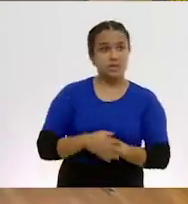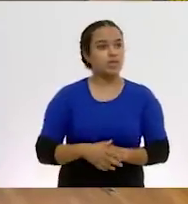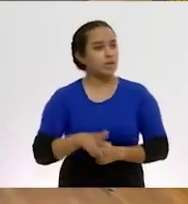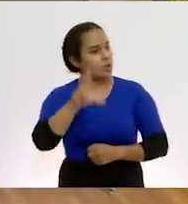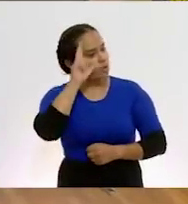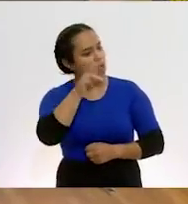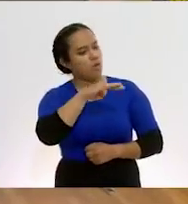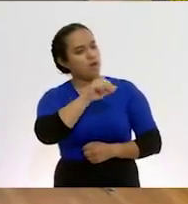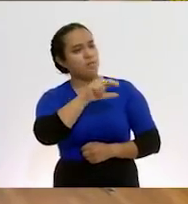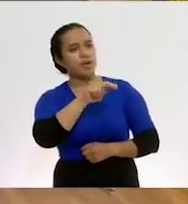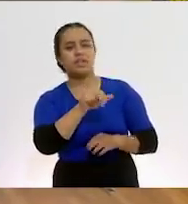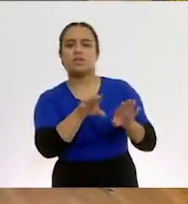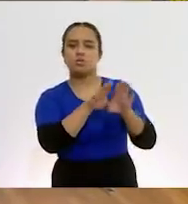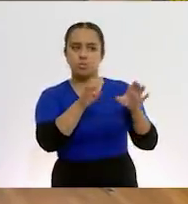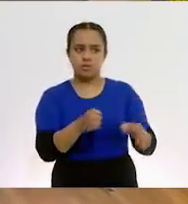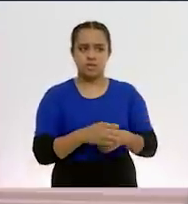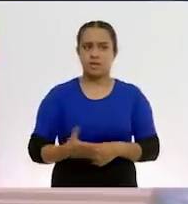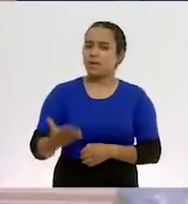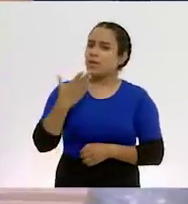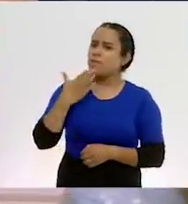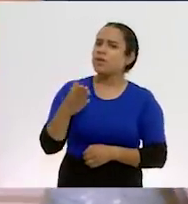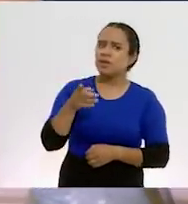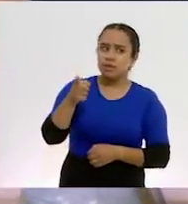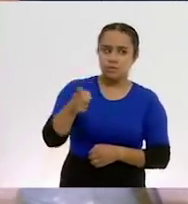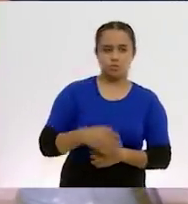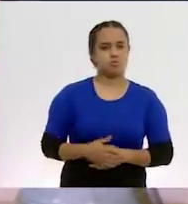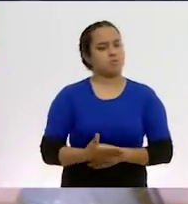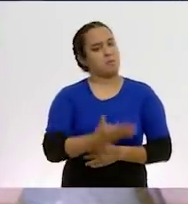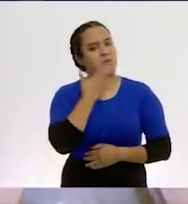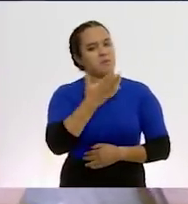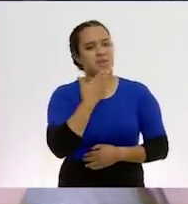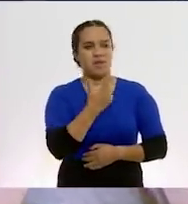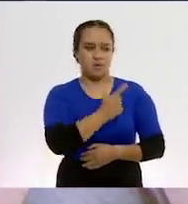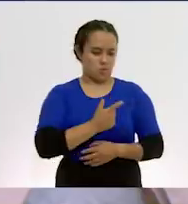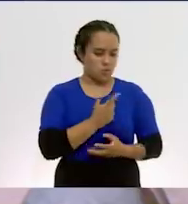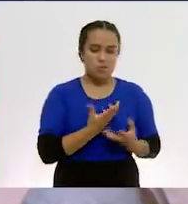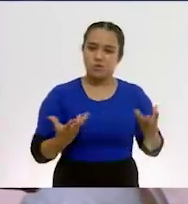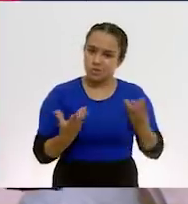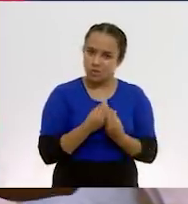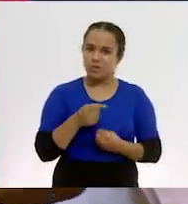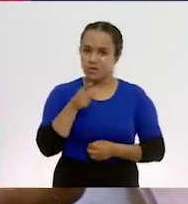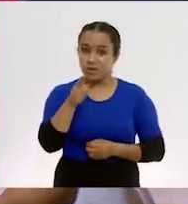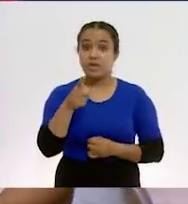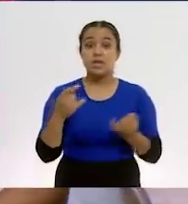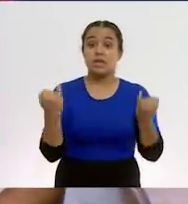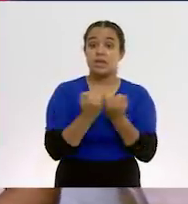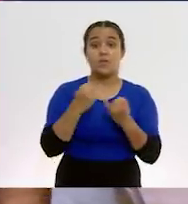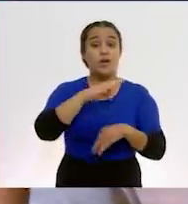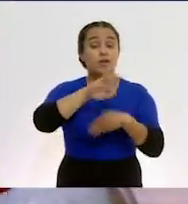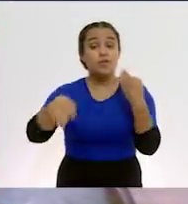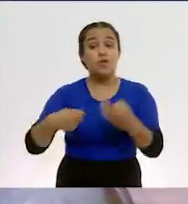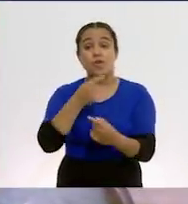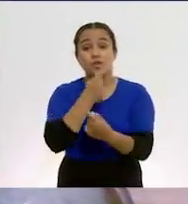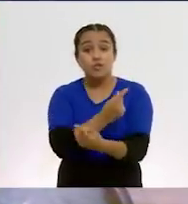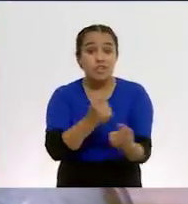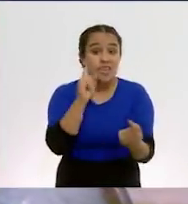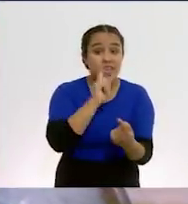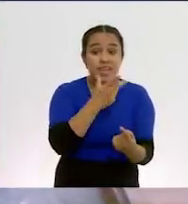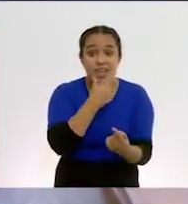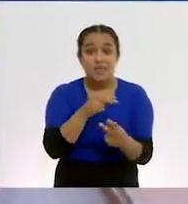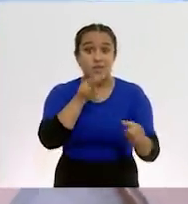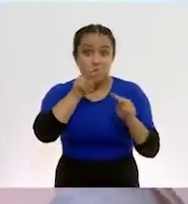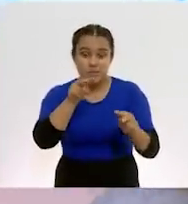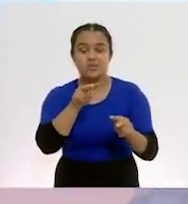¿qué tal, Mariana? ¿Cómo estás? Bien, ¿y tú? Muy bien. Un gusto estar aquí contigo y con todos los niños y las niñas que nos están